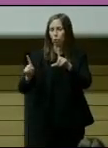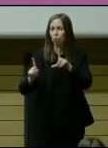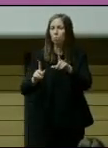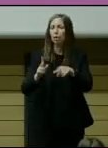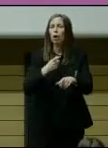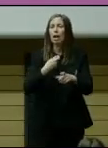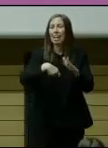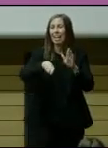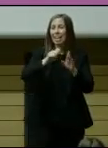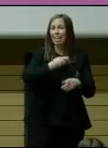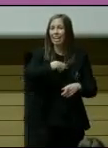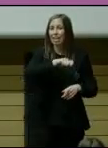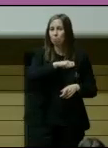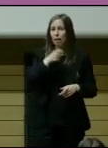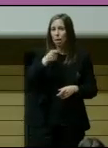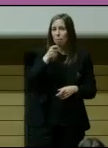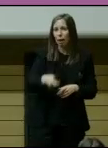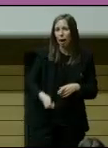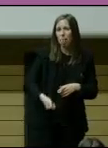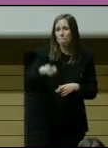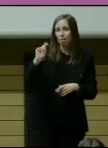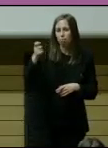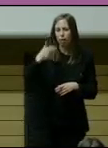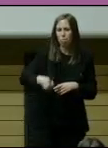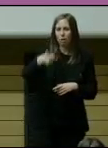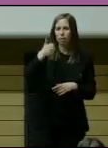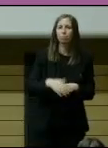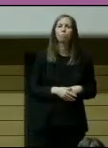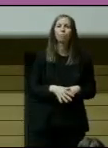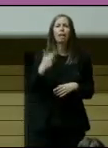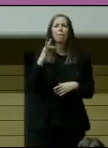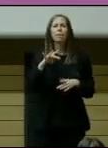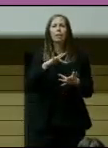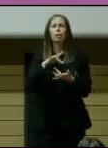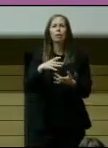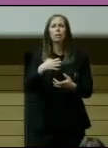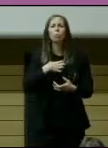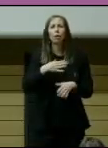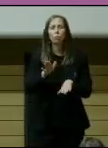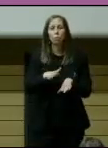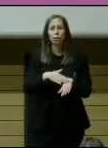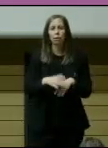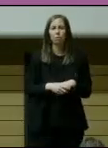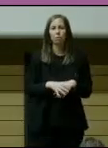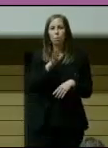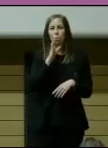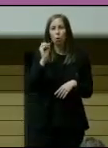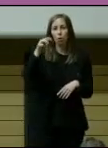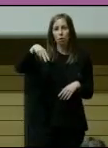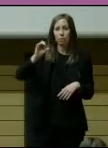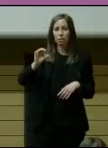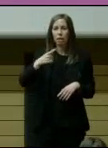la barra más larga, es quien lo paga mejor. El fentanilo, ¿por qué no puede haber una crisis de fentanilo? Claro, hay una fiscalización